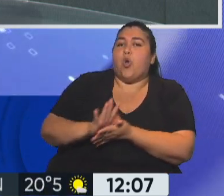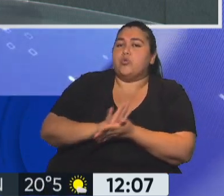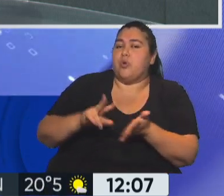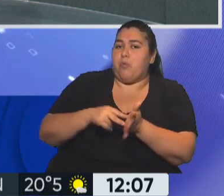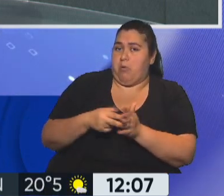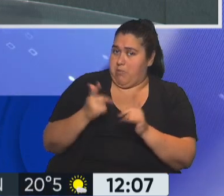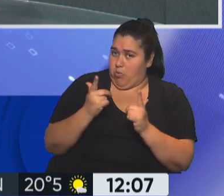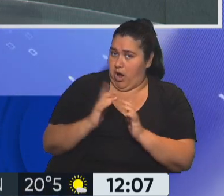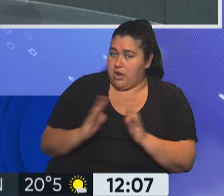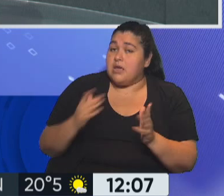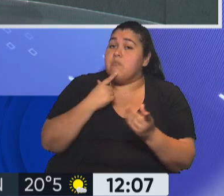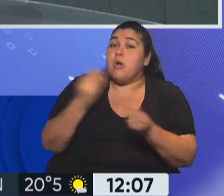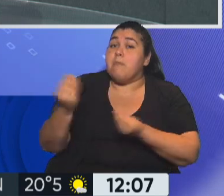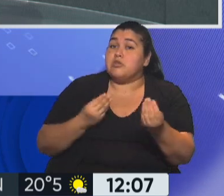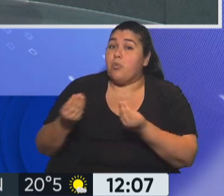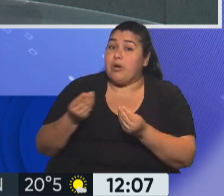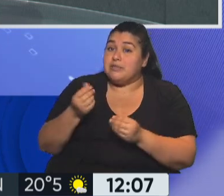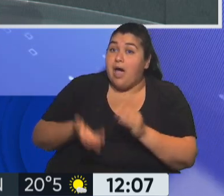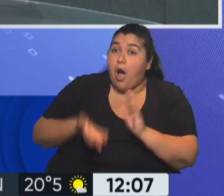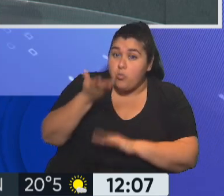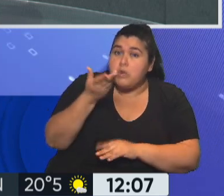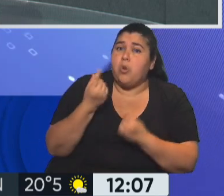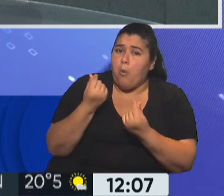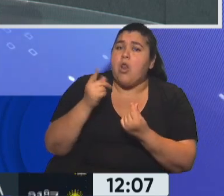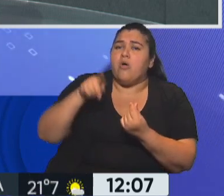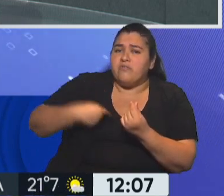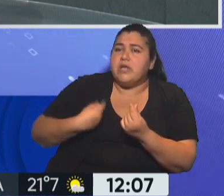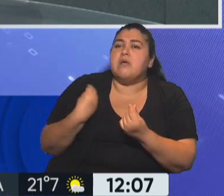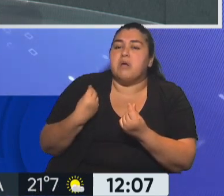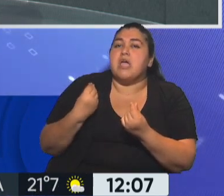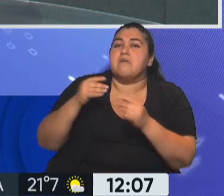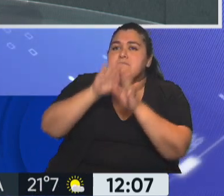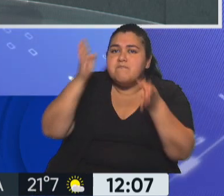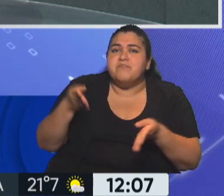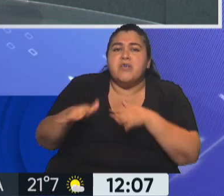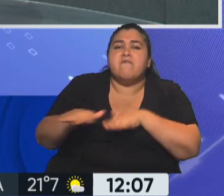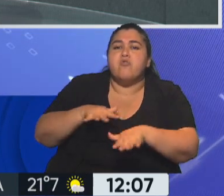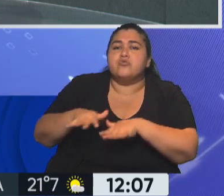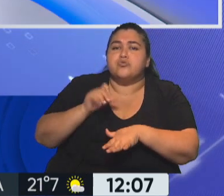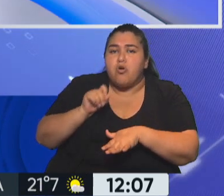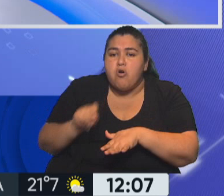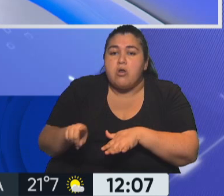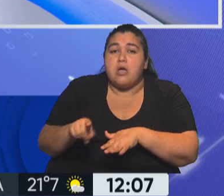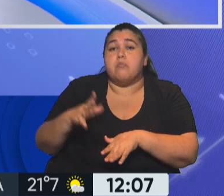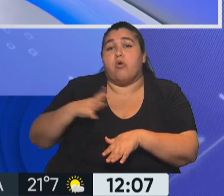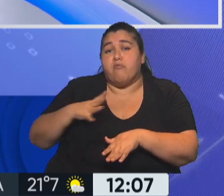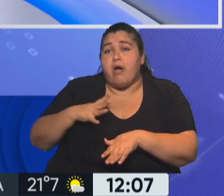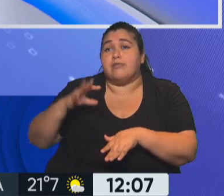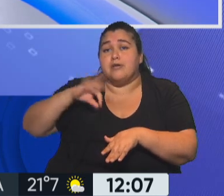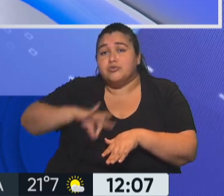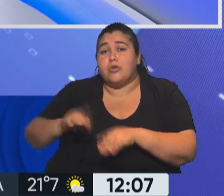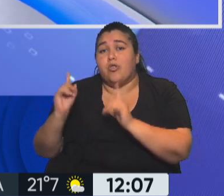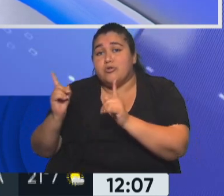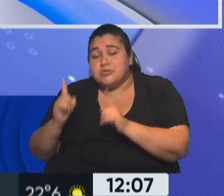de que el presupuesto con el aumento sirve para el funcionamiento, pero que de lado quedan los docentes,